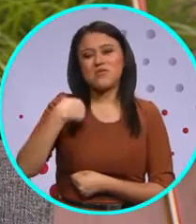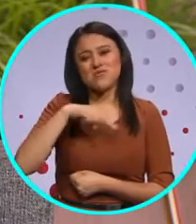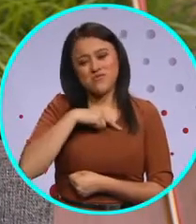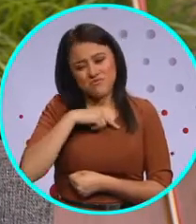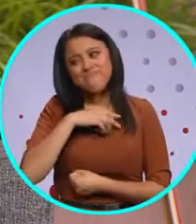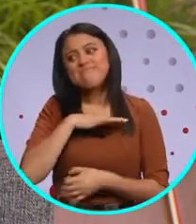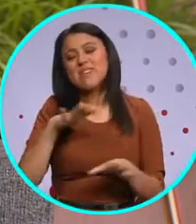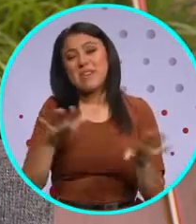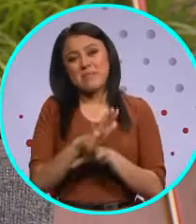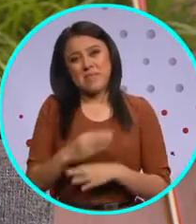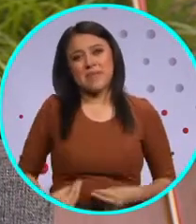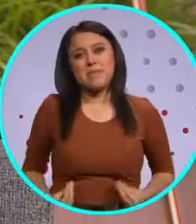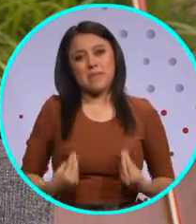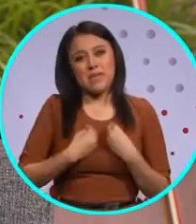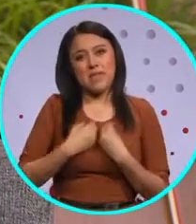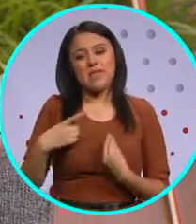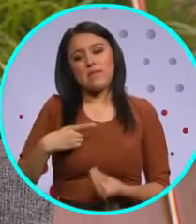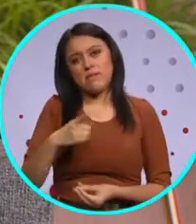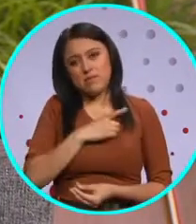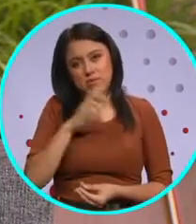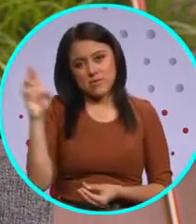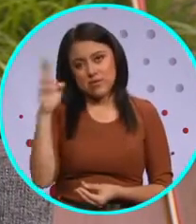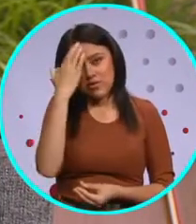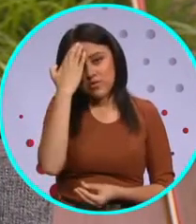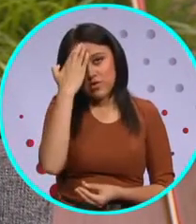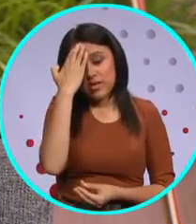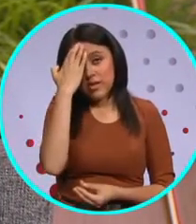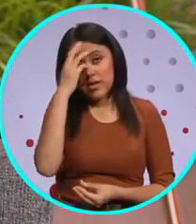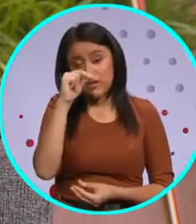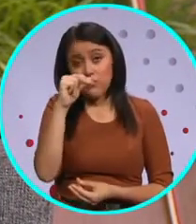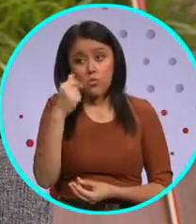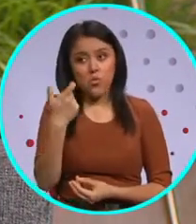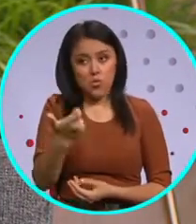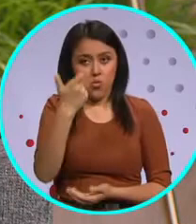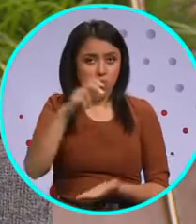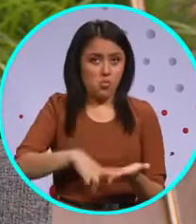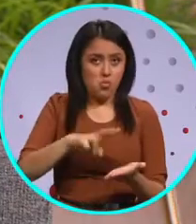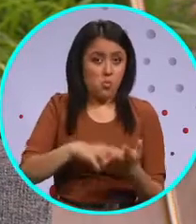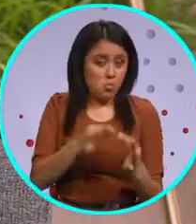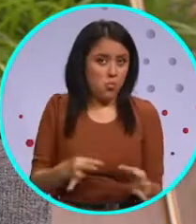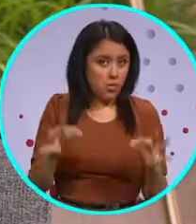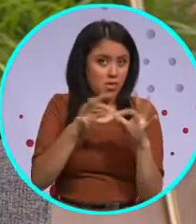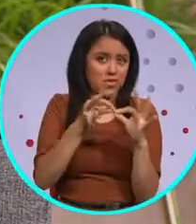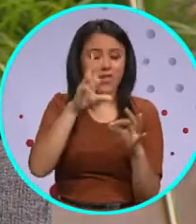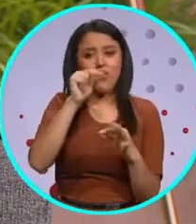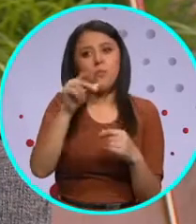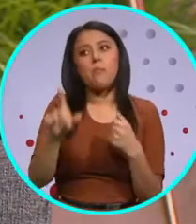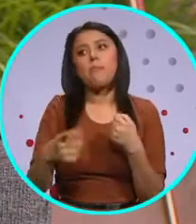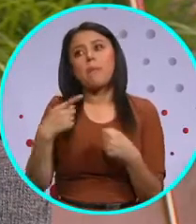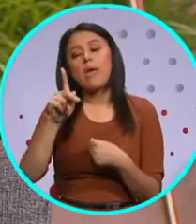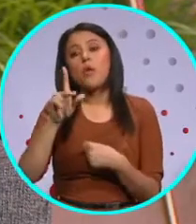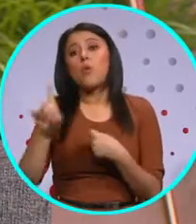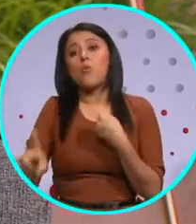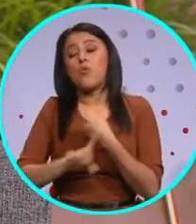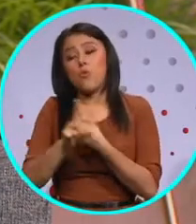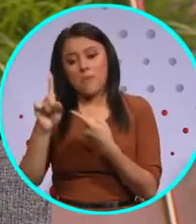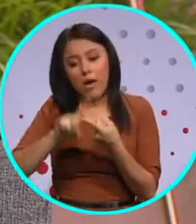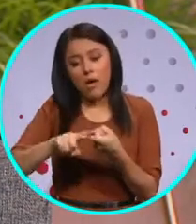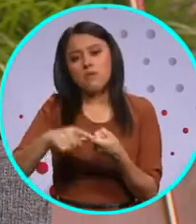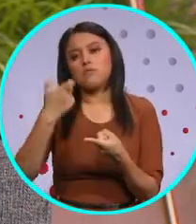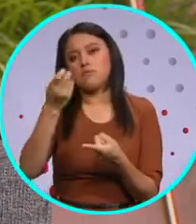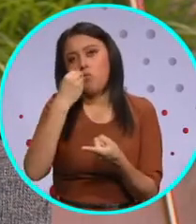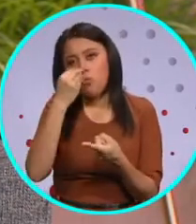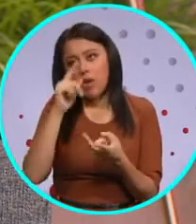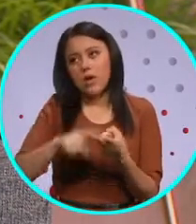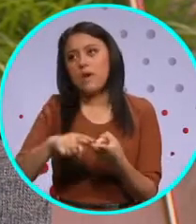vida cambia pero hay que reconocerlo el dinero si no es lo más importante pero vaya que afecta más cuando no tienes para comer y además cuando